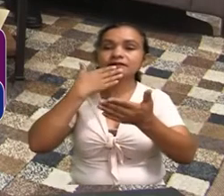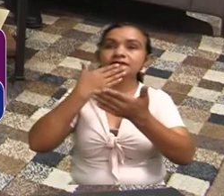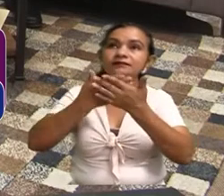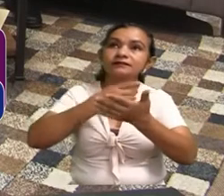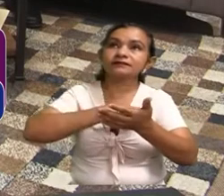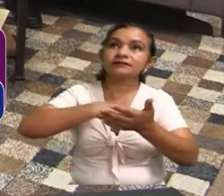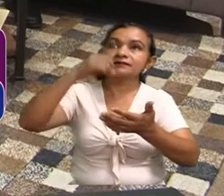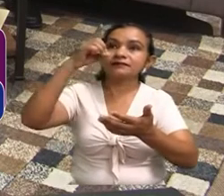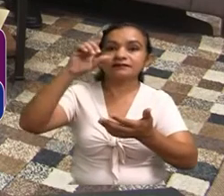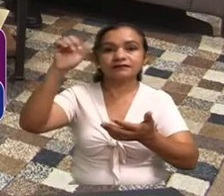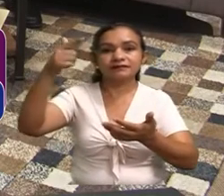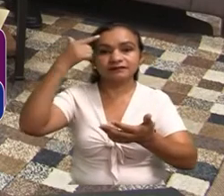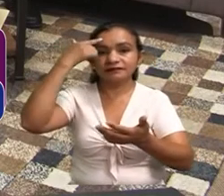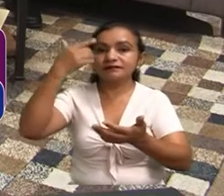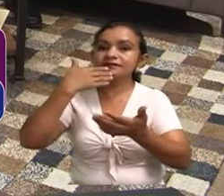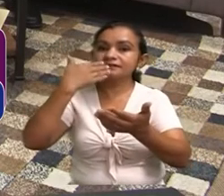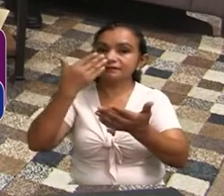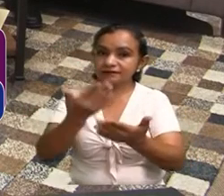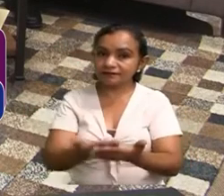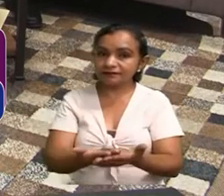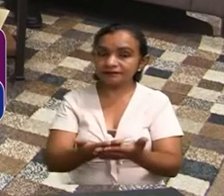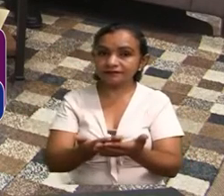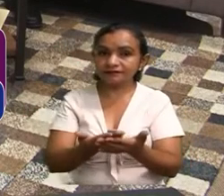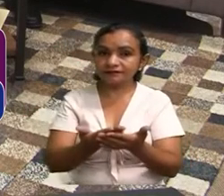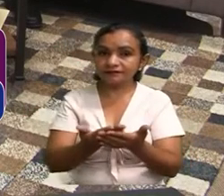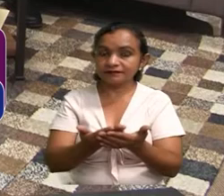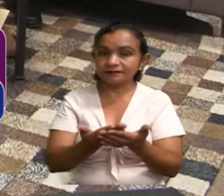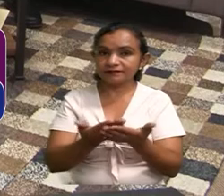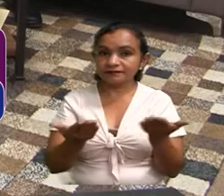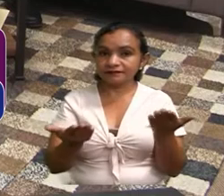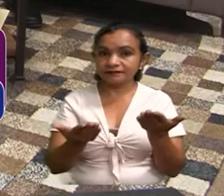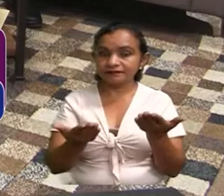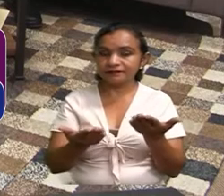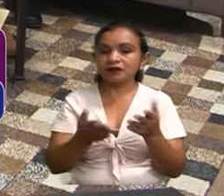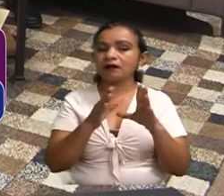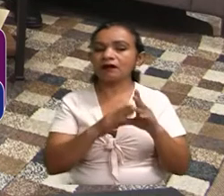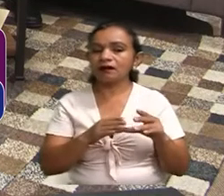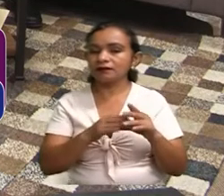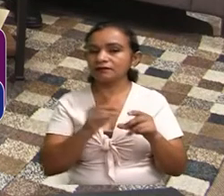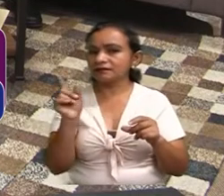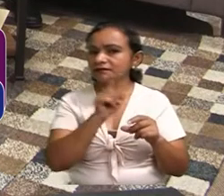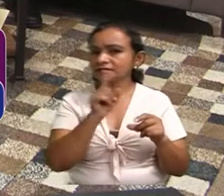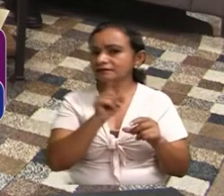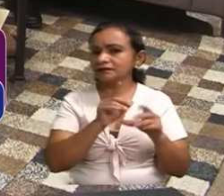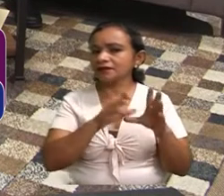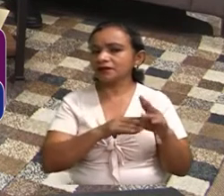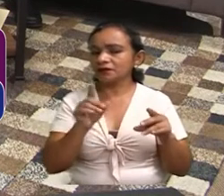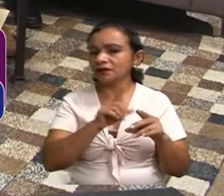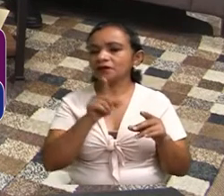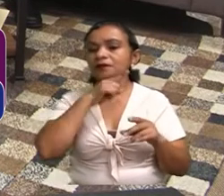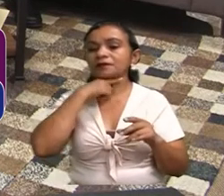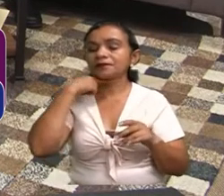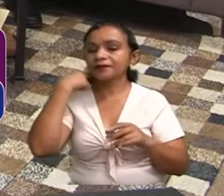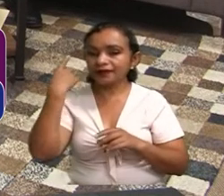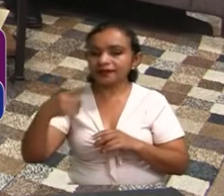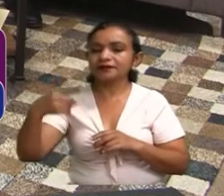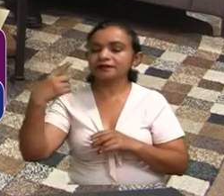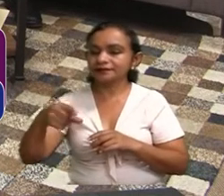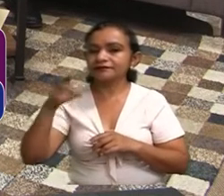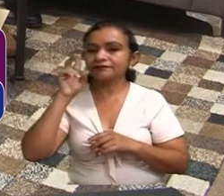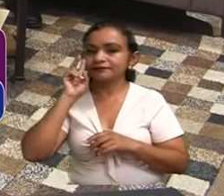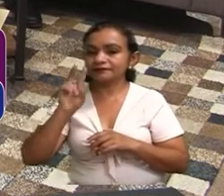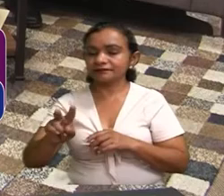al gobierno, a nuestro gobierno, de que no es de cuento, pues. No es restitución lo que de dice, derechos integrales. Eso es lo